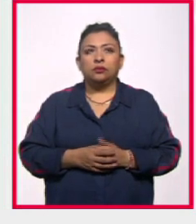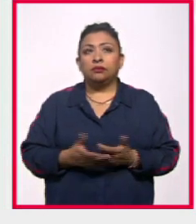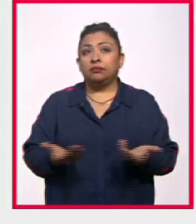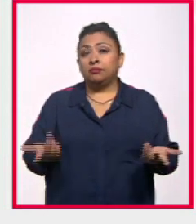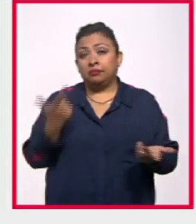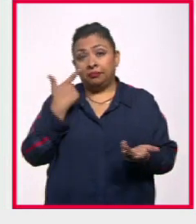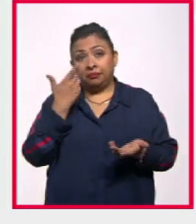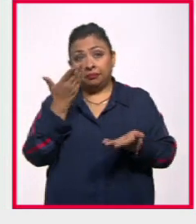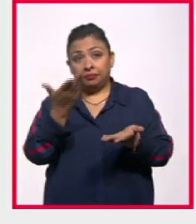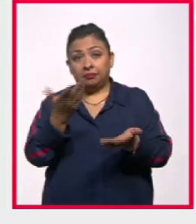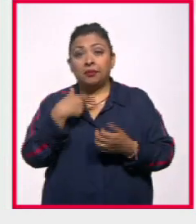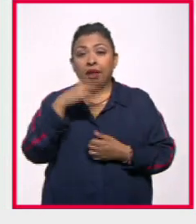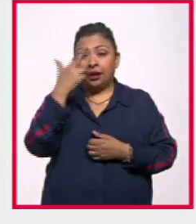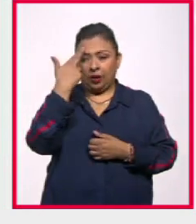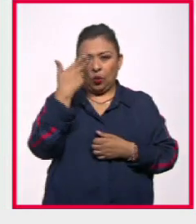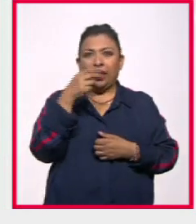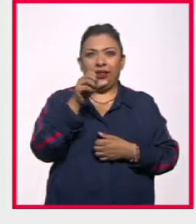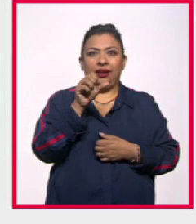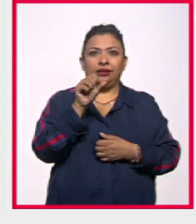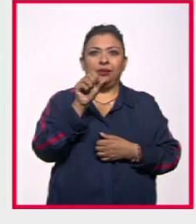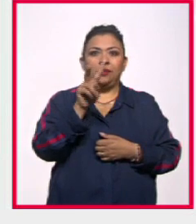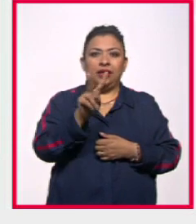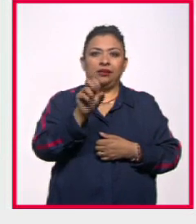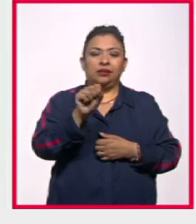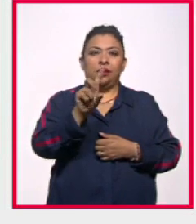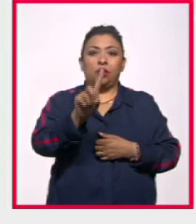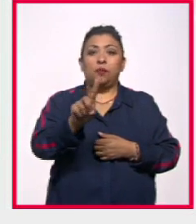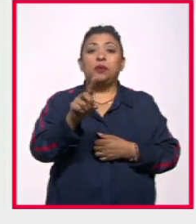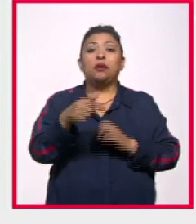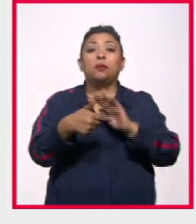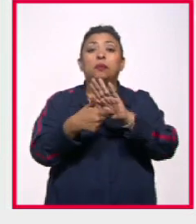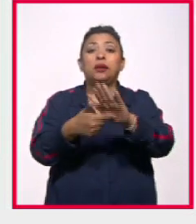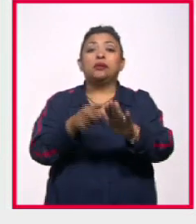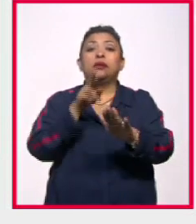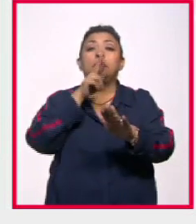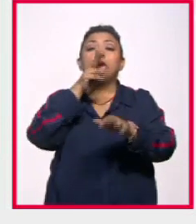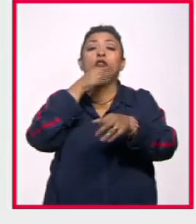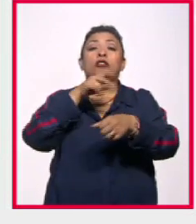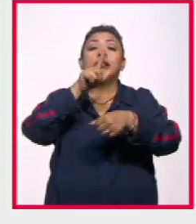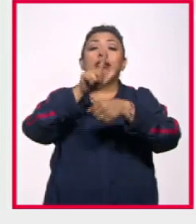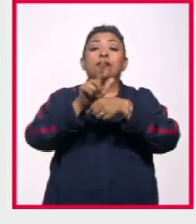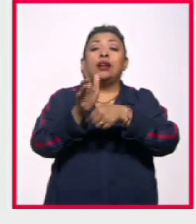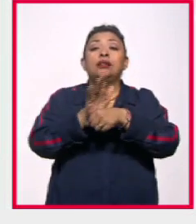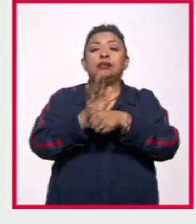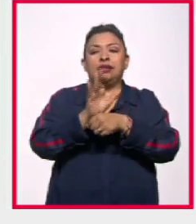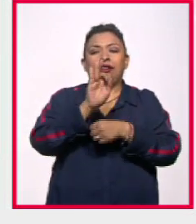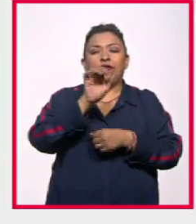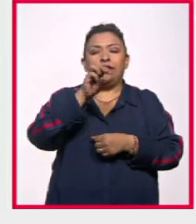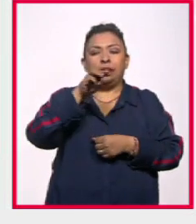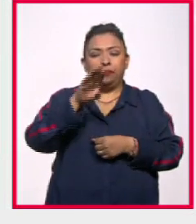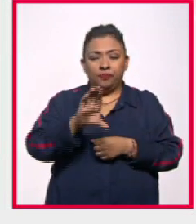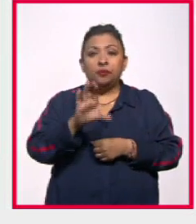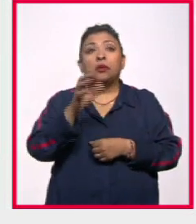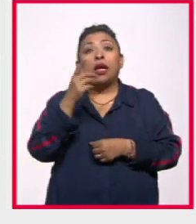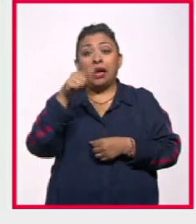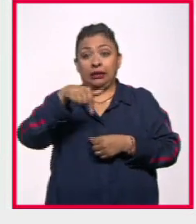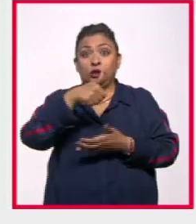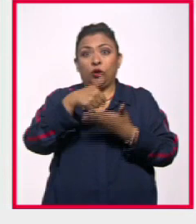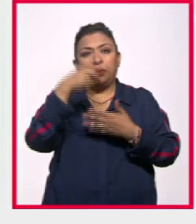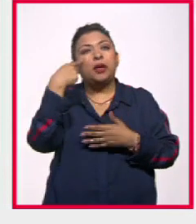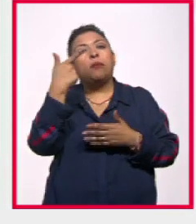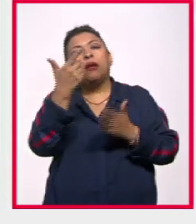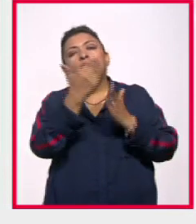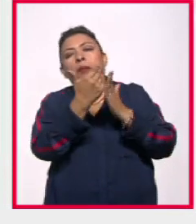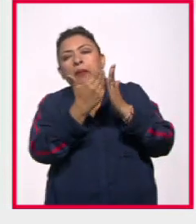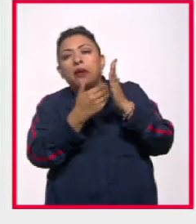Bueno, pues ahí lo tienen. Recuerden que este fin de semana se presenta lo mejor del Festival de Cine de Morelia en la Ciudad de México, así que echen un ojo a la cartelera.